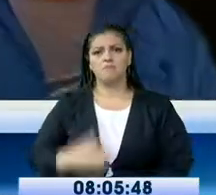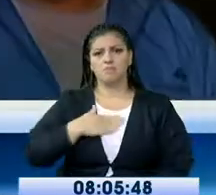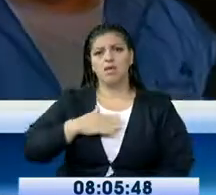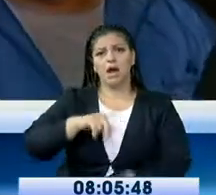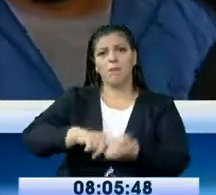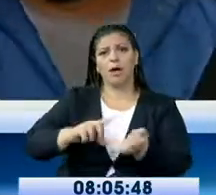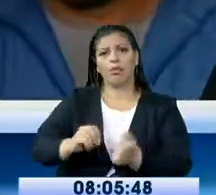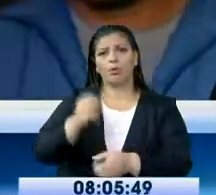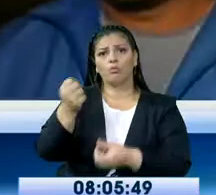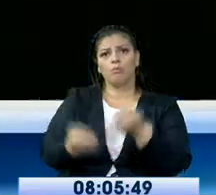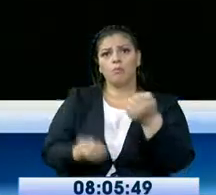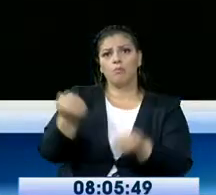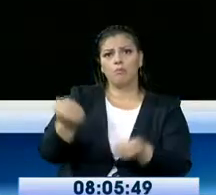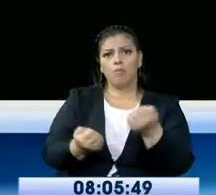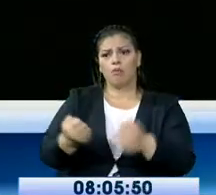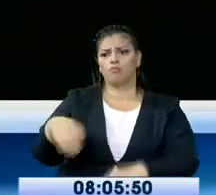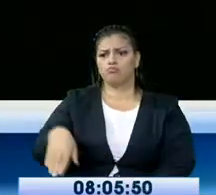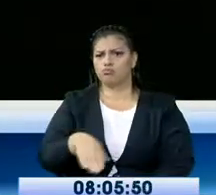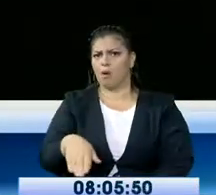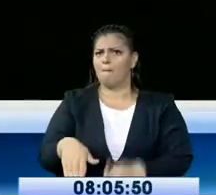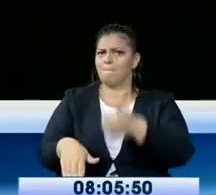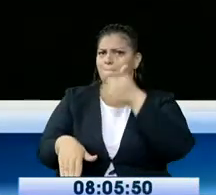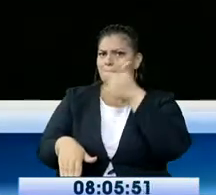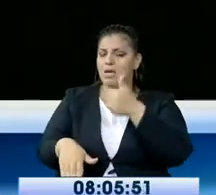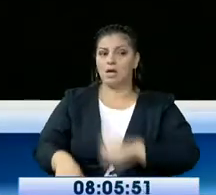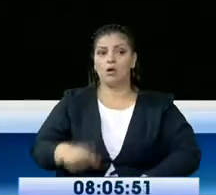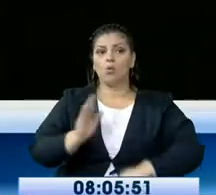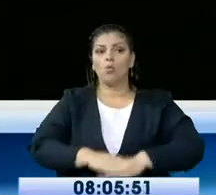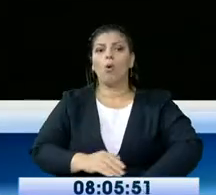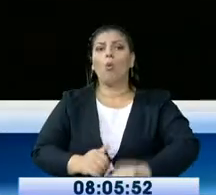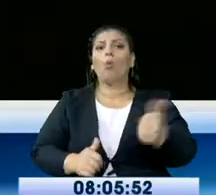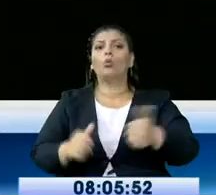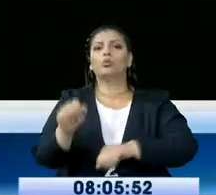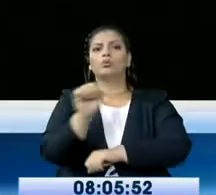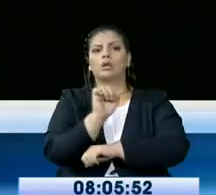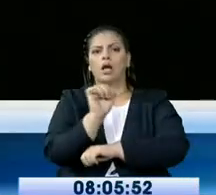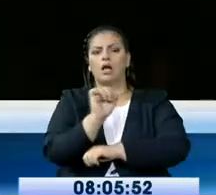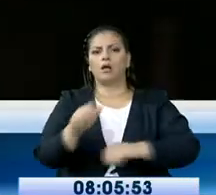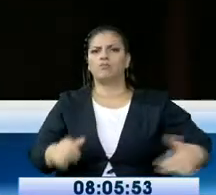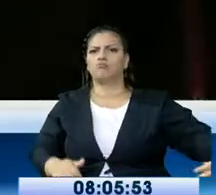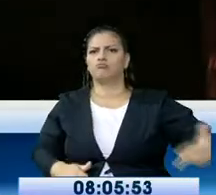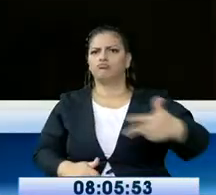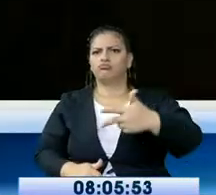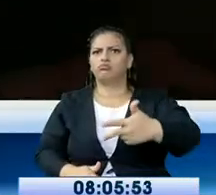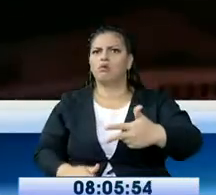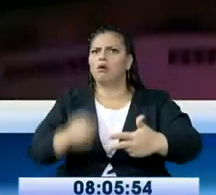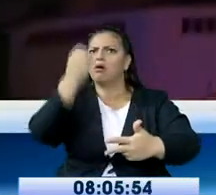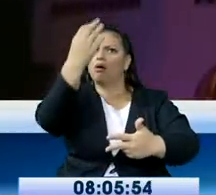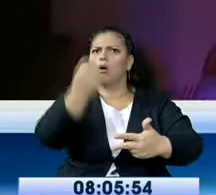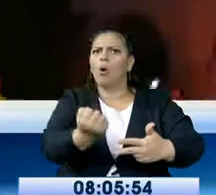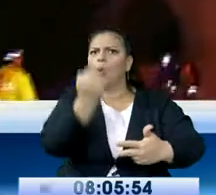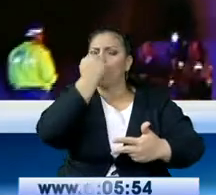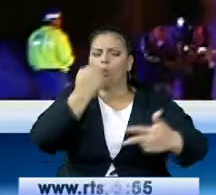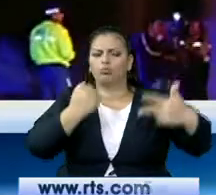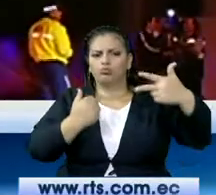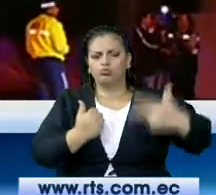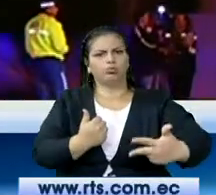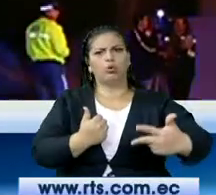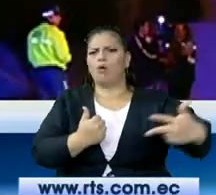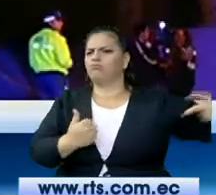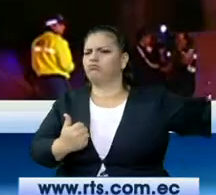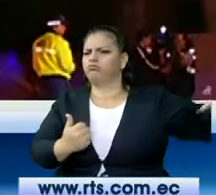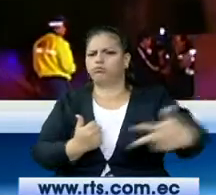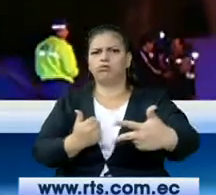acá. Ya, pues mi hermano coge y pasa pitando, y ahí este señor coge y se cruza la roja. O sea,